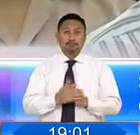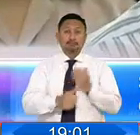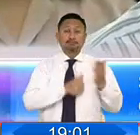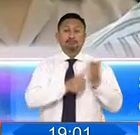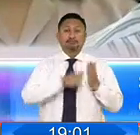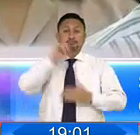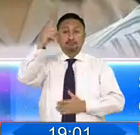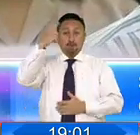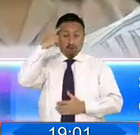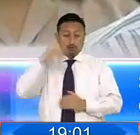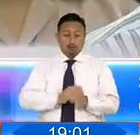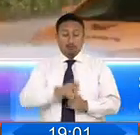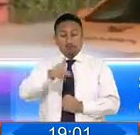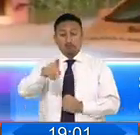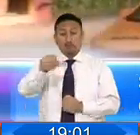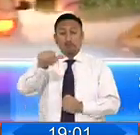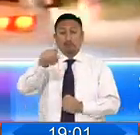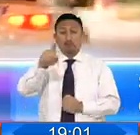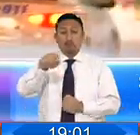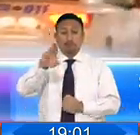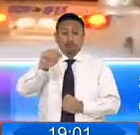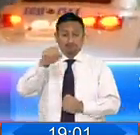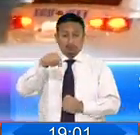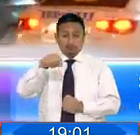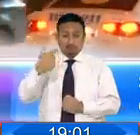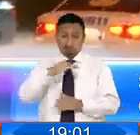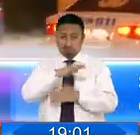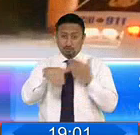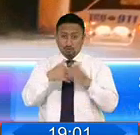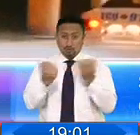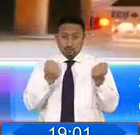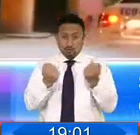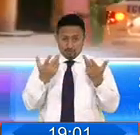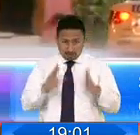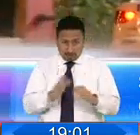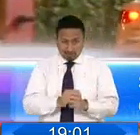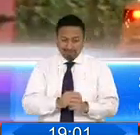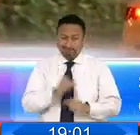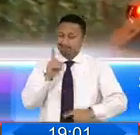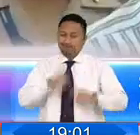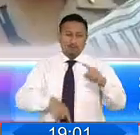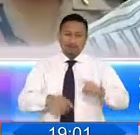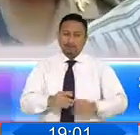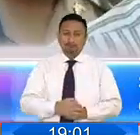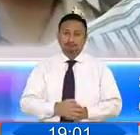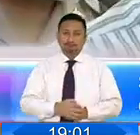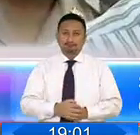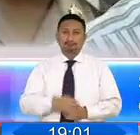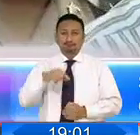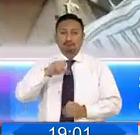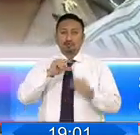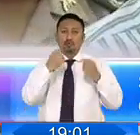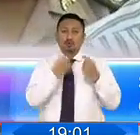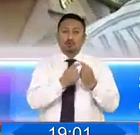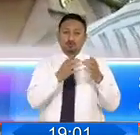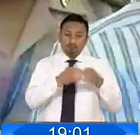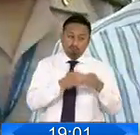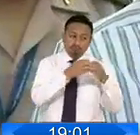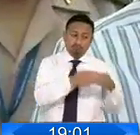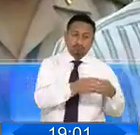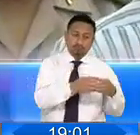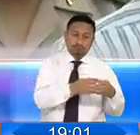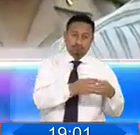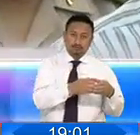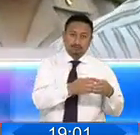de Gobierno, Patricio Pazmiño, que no se ha podido controlar en su totalidad la situación del centro penitenciario. Todavía hay grupos de PPLs que obedecen